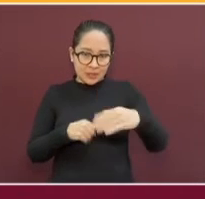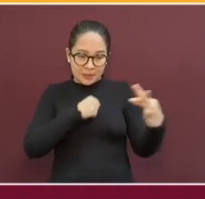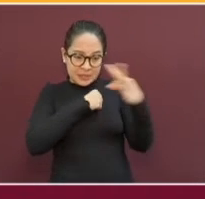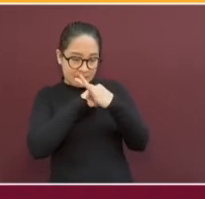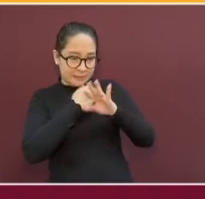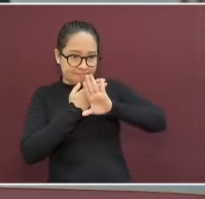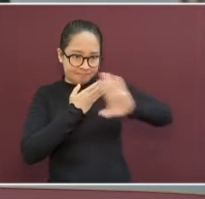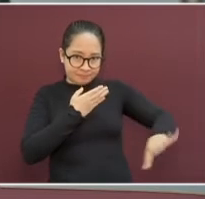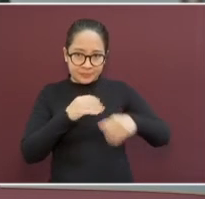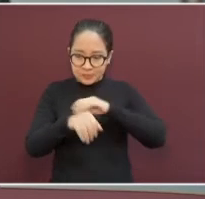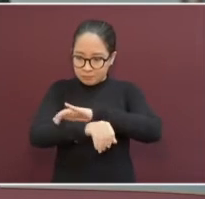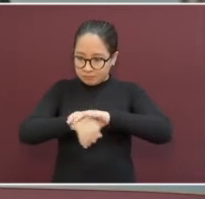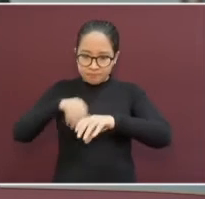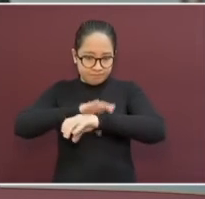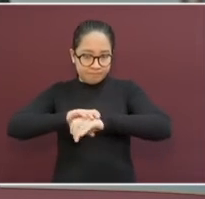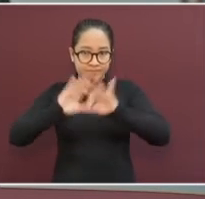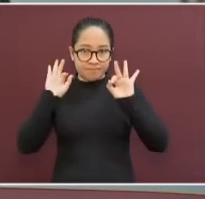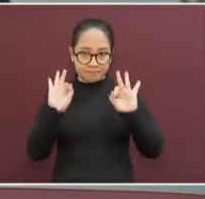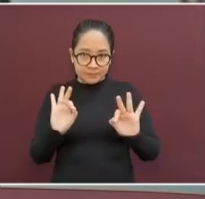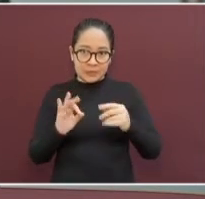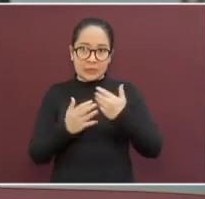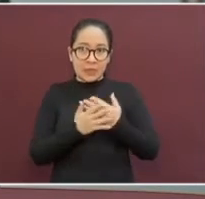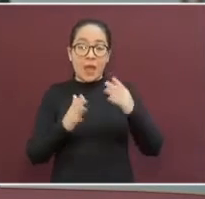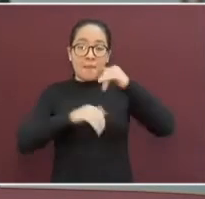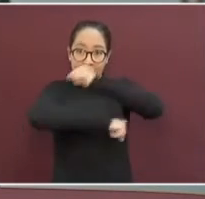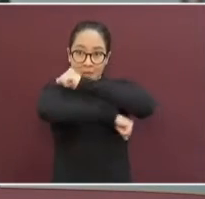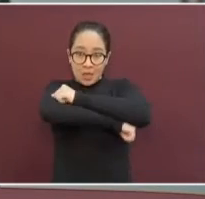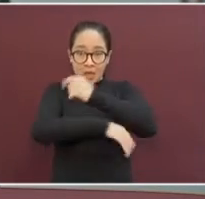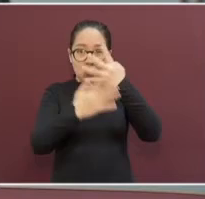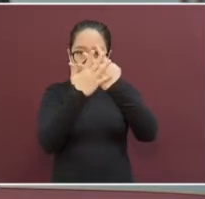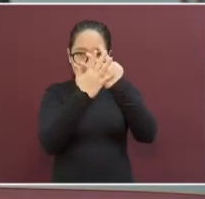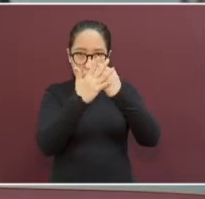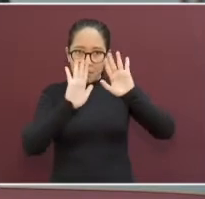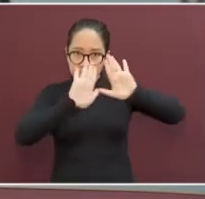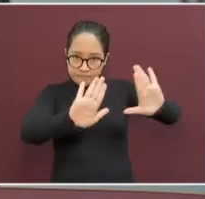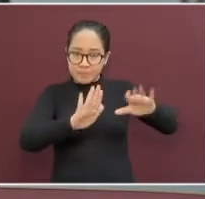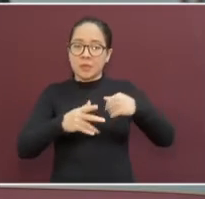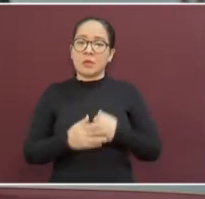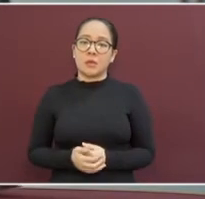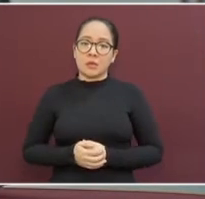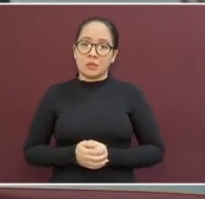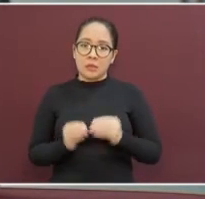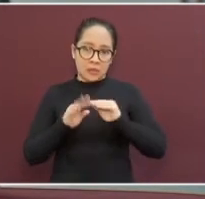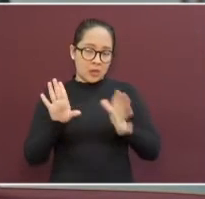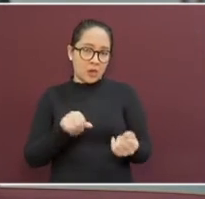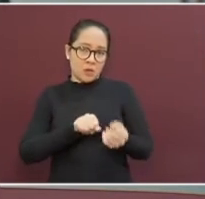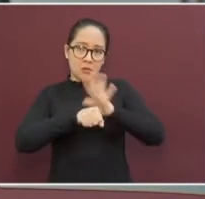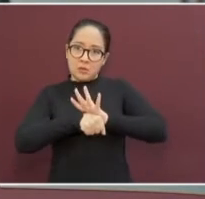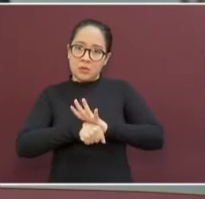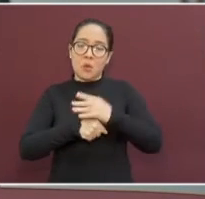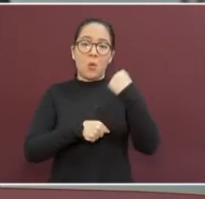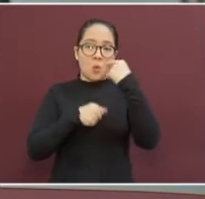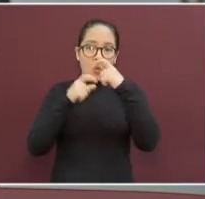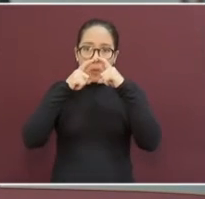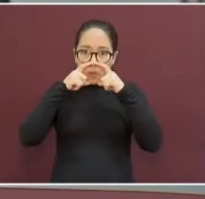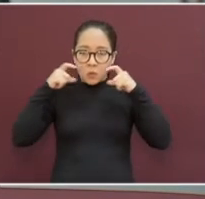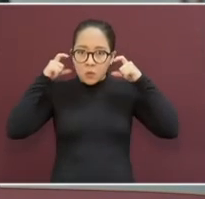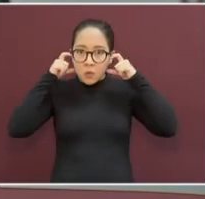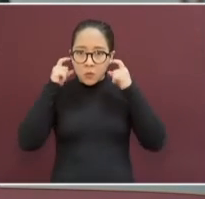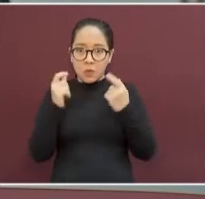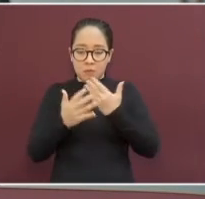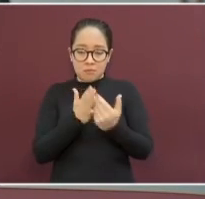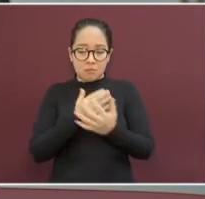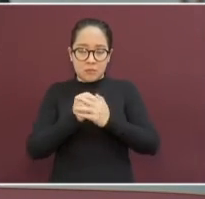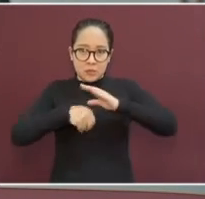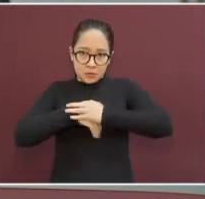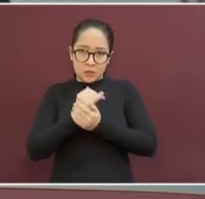larga y para kobe 19 el uso de cubrebocas el lavado de manos y el distanciamiento social la mejor